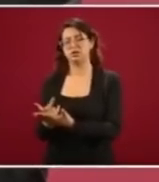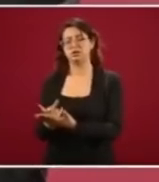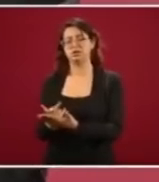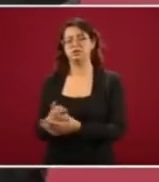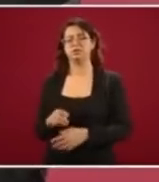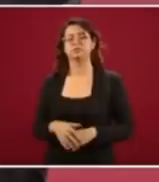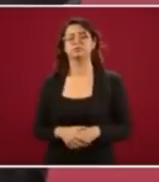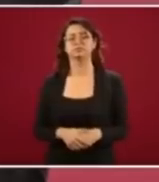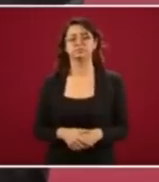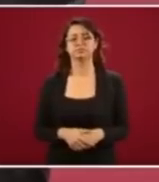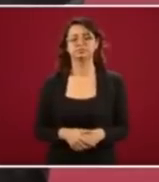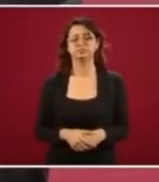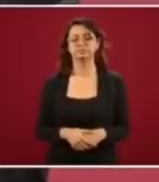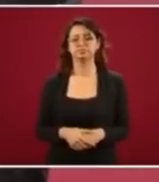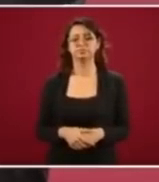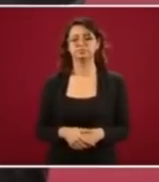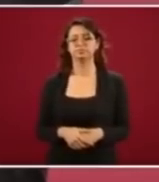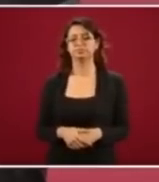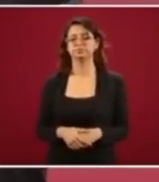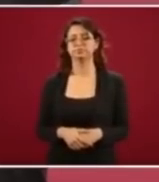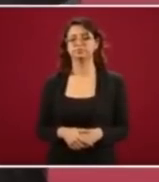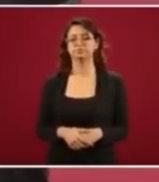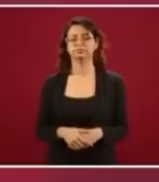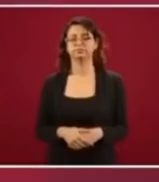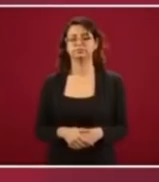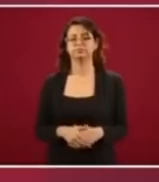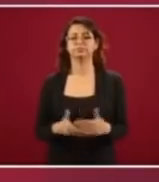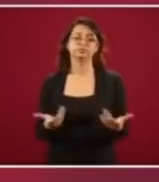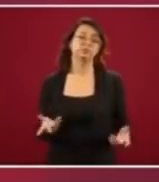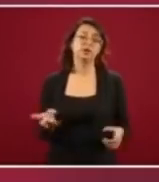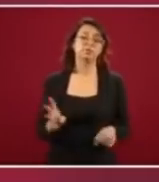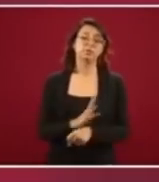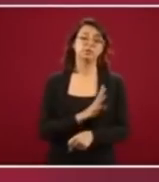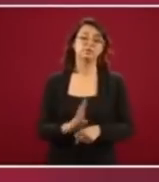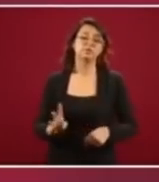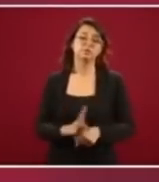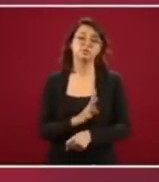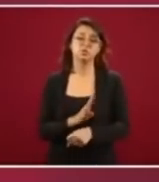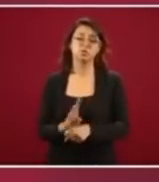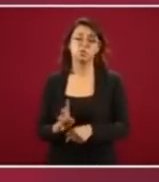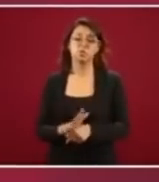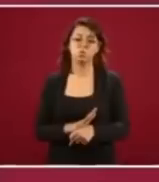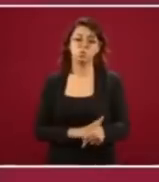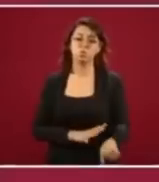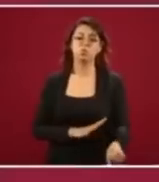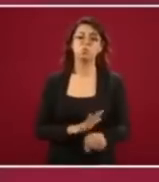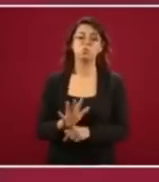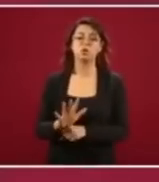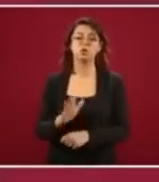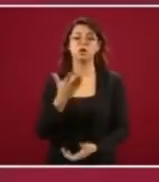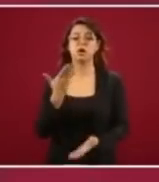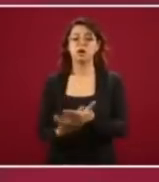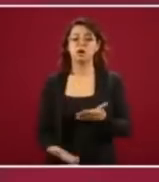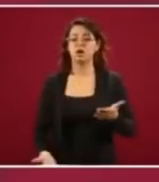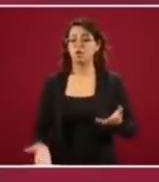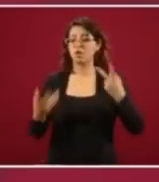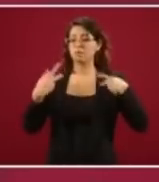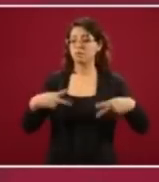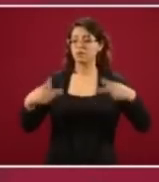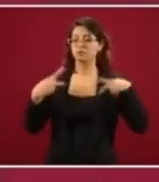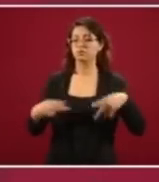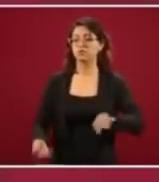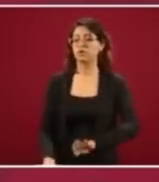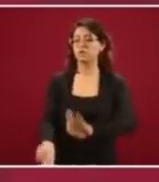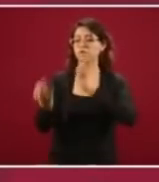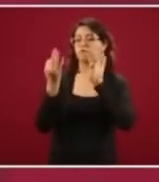Parte de el cambio y la ventaja que tenemos es que podemos hablarle directamente a la gente, como